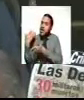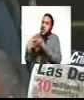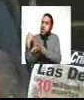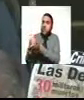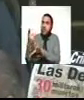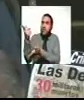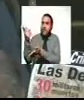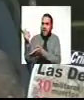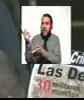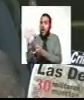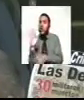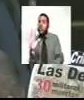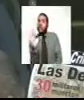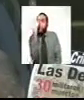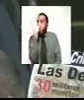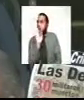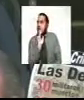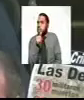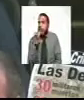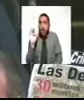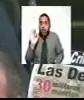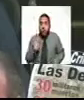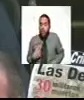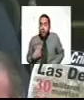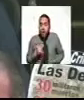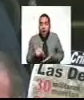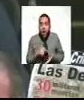la registraduría eligió por uno?